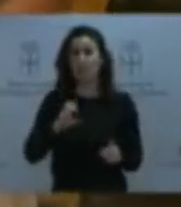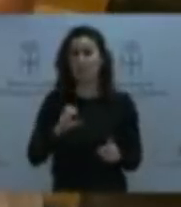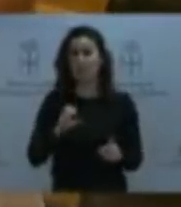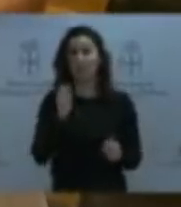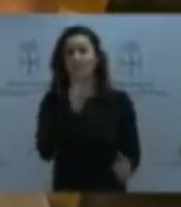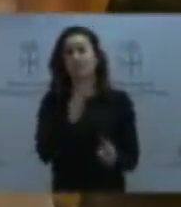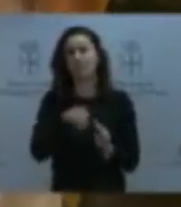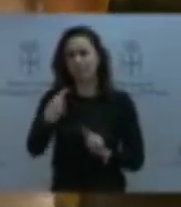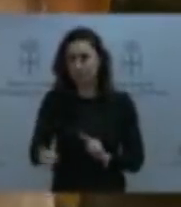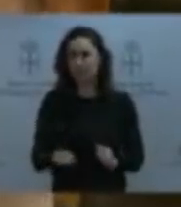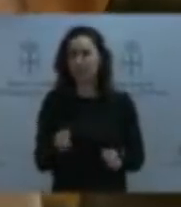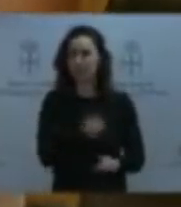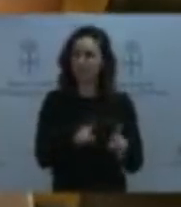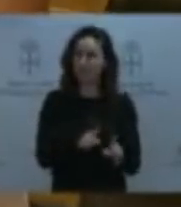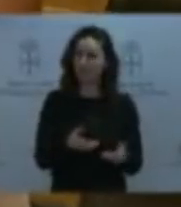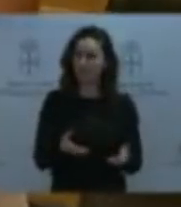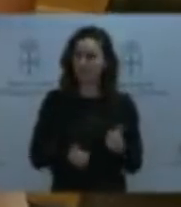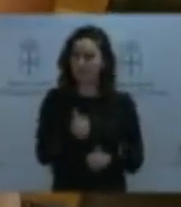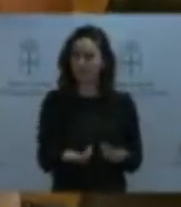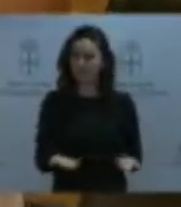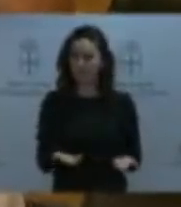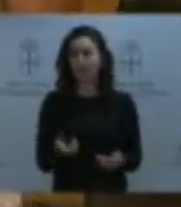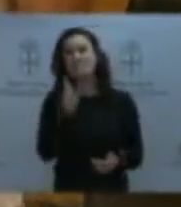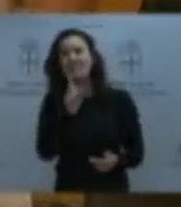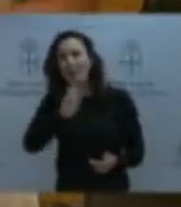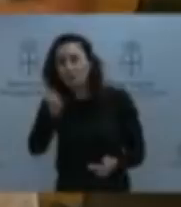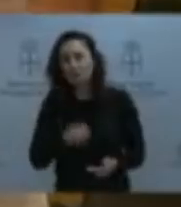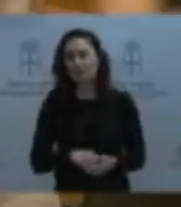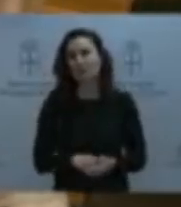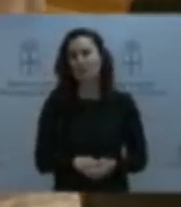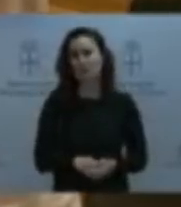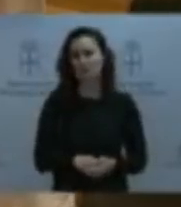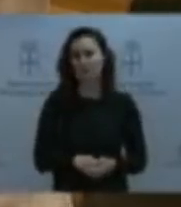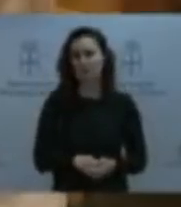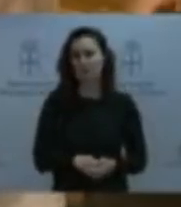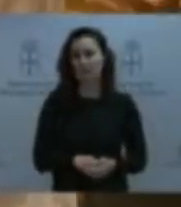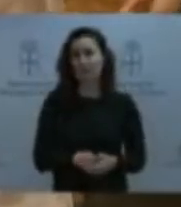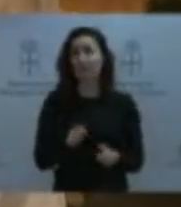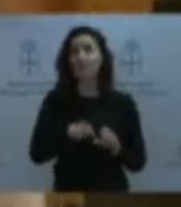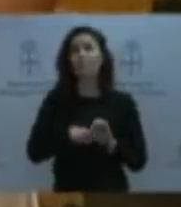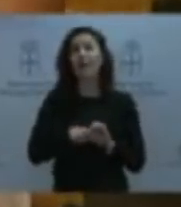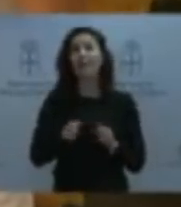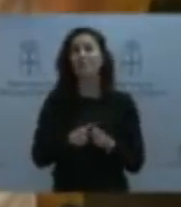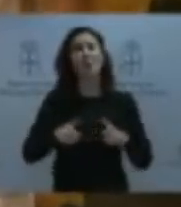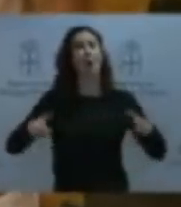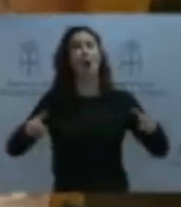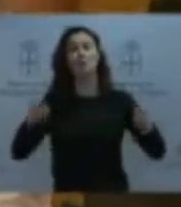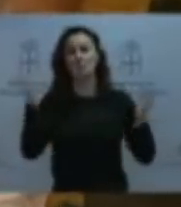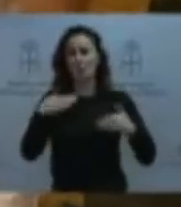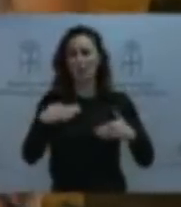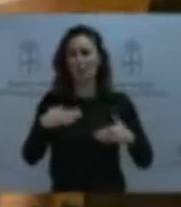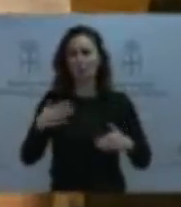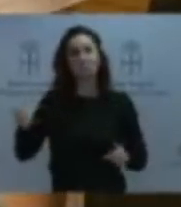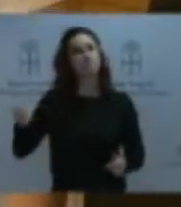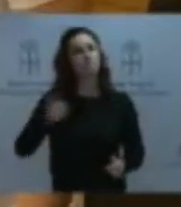que además dixo otra mentira, dixo que non había plazas abondes para ofrecer nesta OPE, e iso é falso, porque durante la negociación